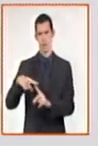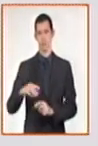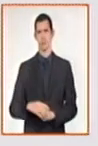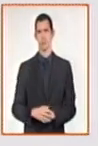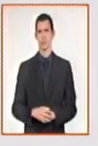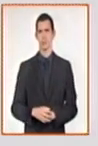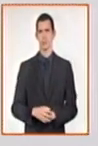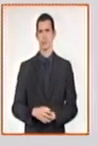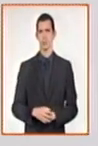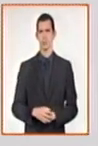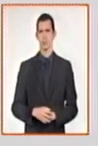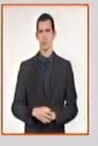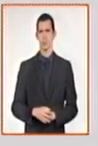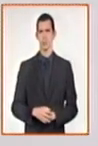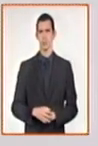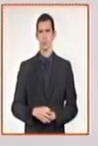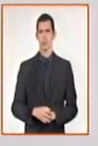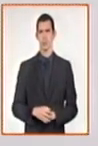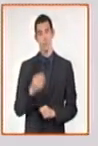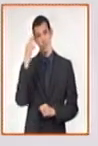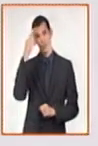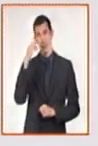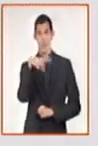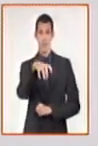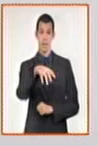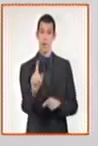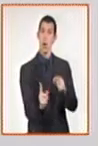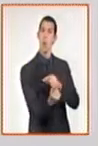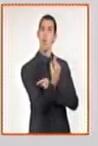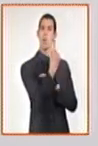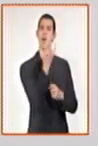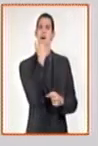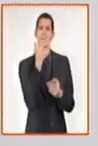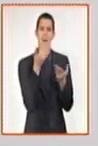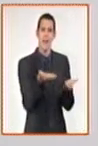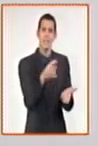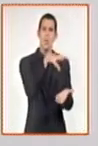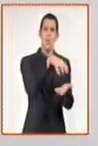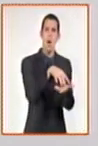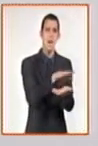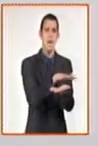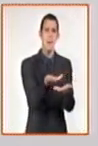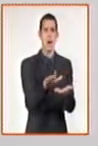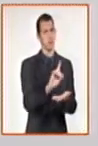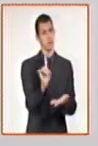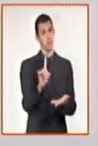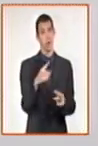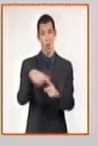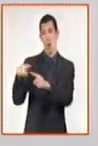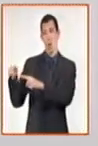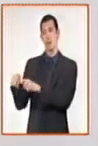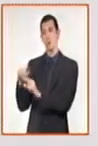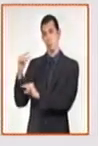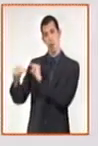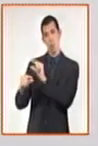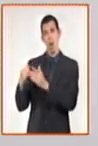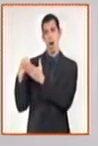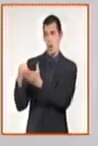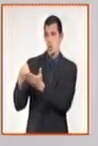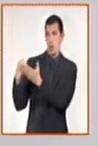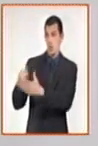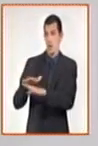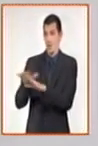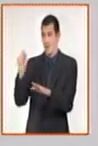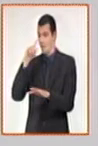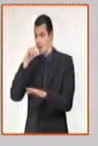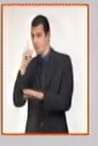Guantánamo. Recordar que no solamente fue la provincia de Pinar del Río la afectada, otras provincias, aunque en menor medida, y estos contingentes, en la medida que van terminando, por supuesto, se